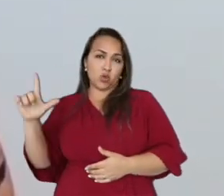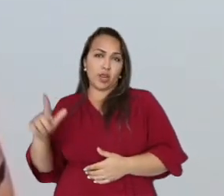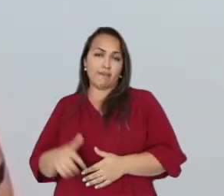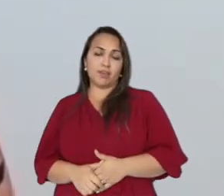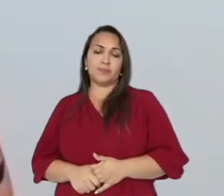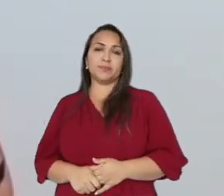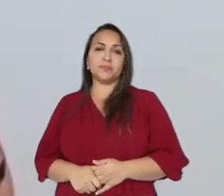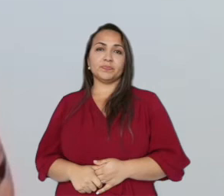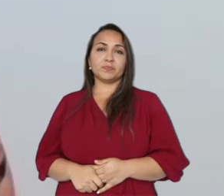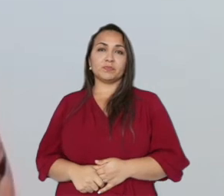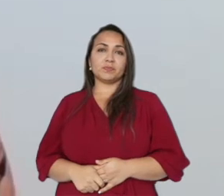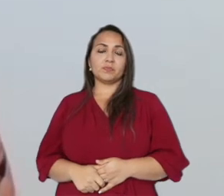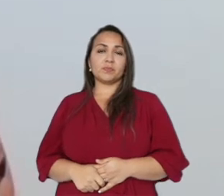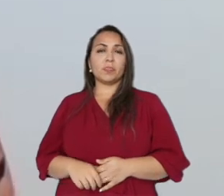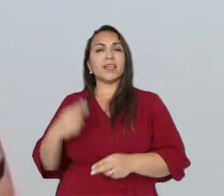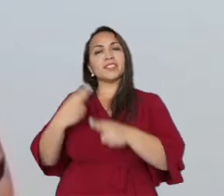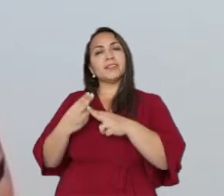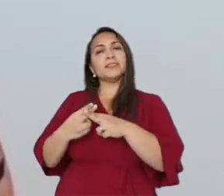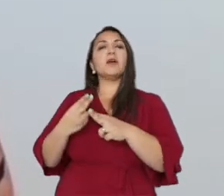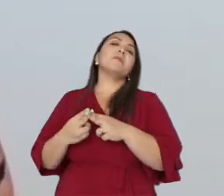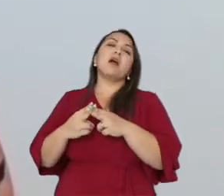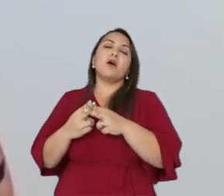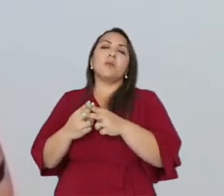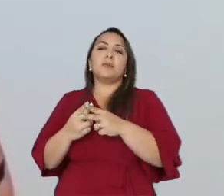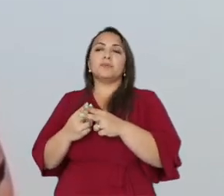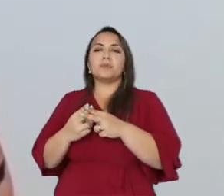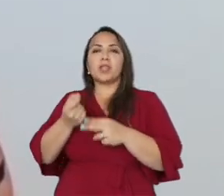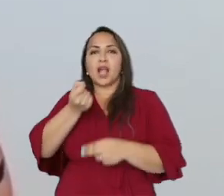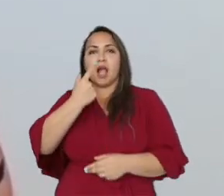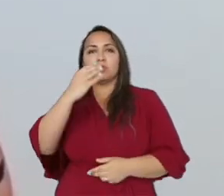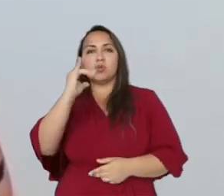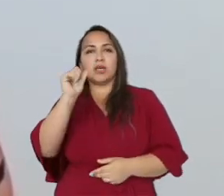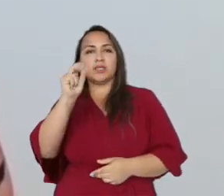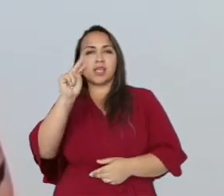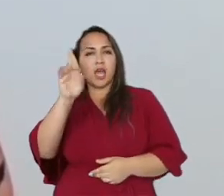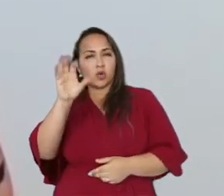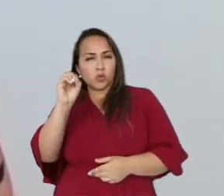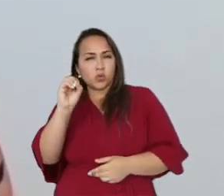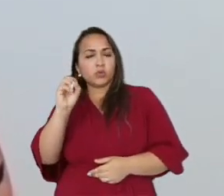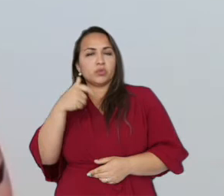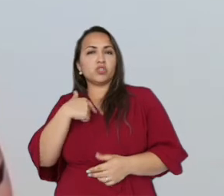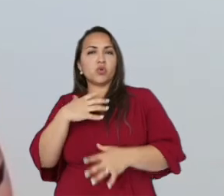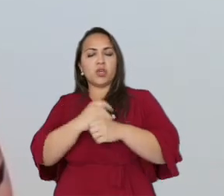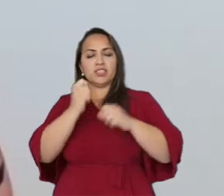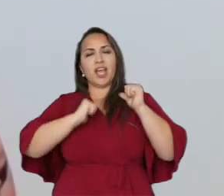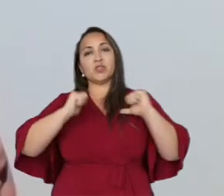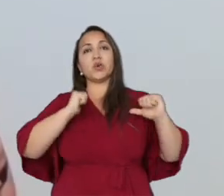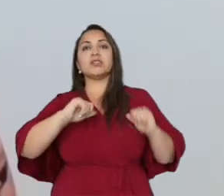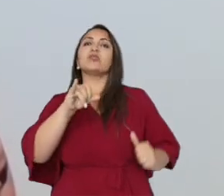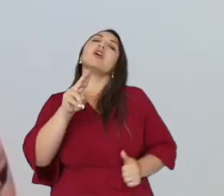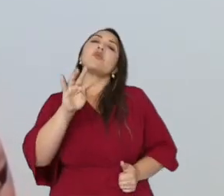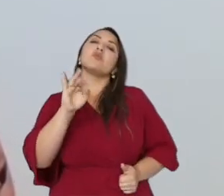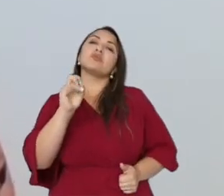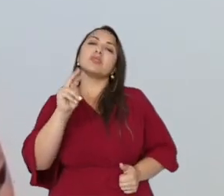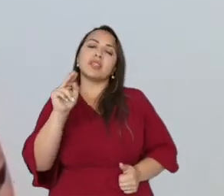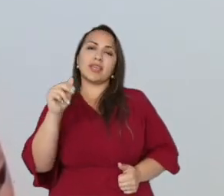Levy, que se llamaba La Cápsula de Cianuro. Hice el personaje de Justina, que había